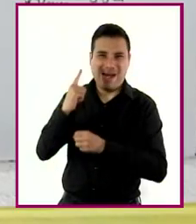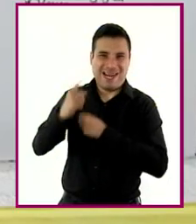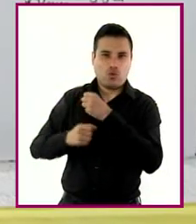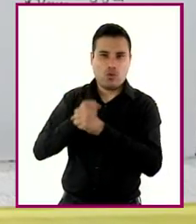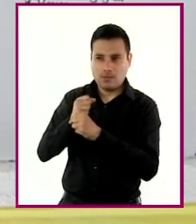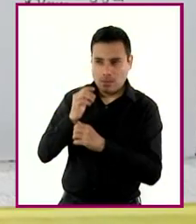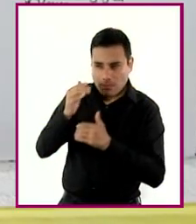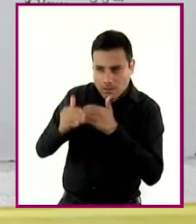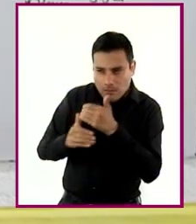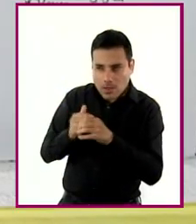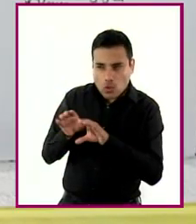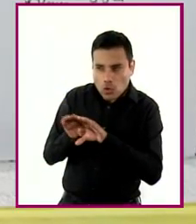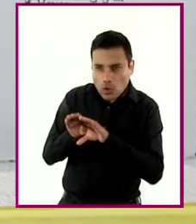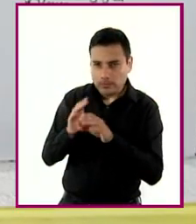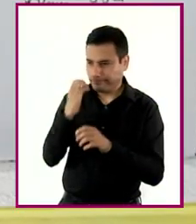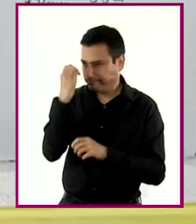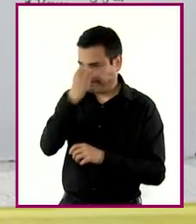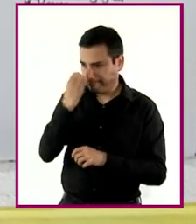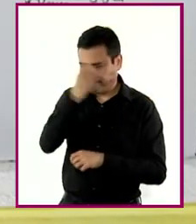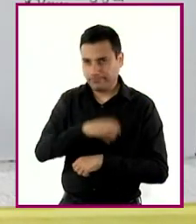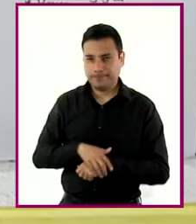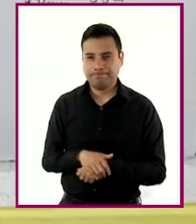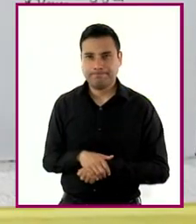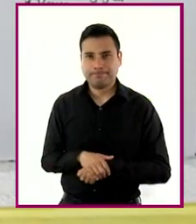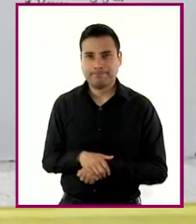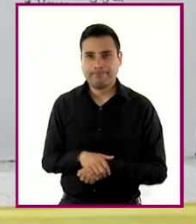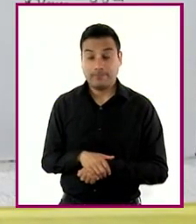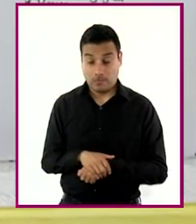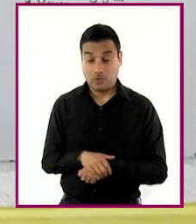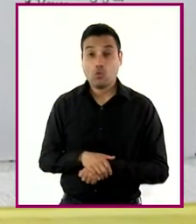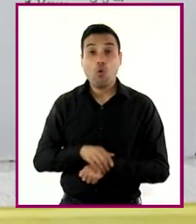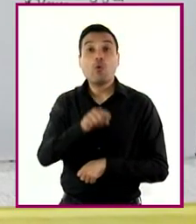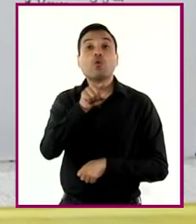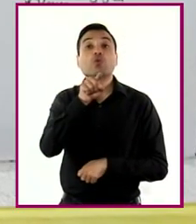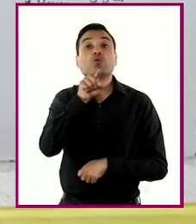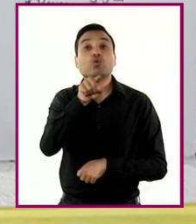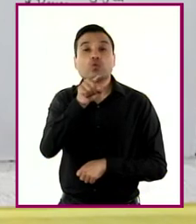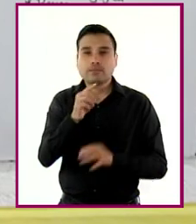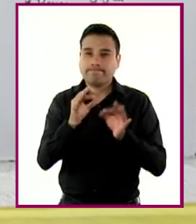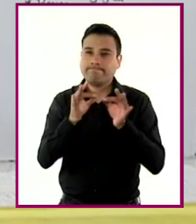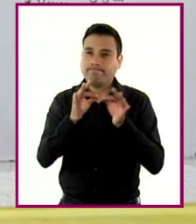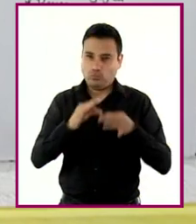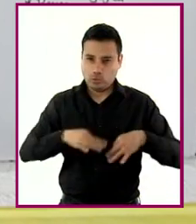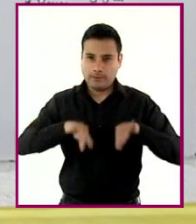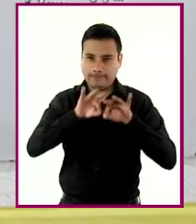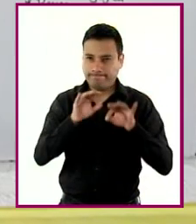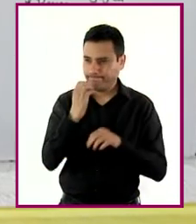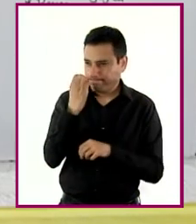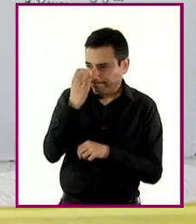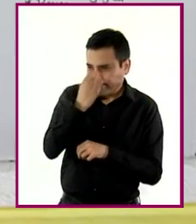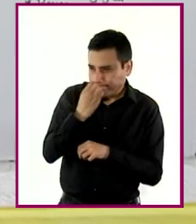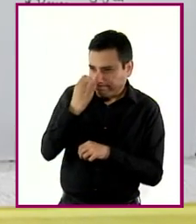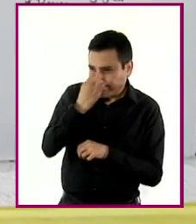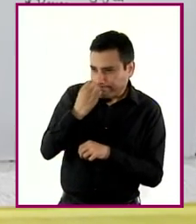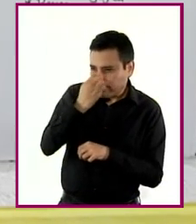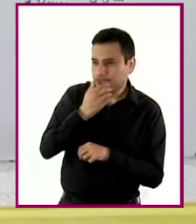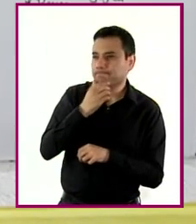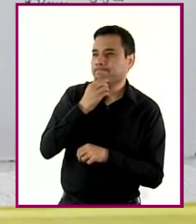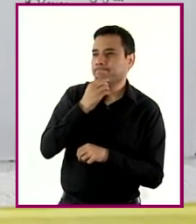escolar. Para ello, poder realizar una reflexión de los métodos didácticos